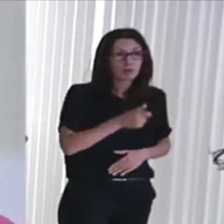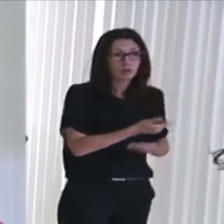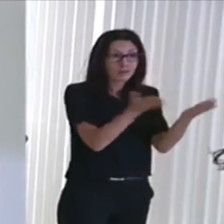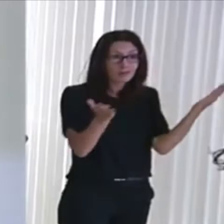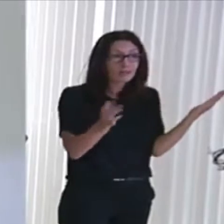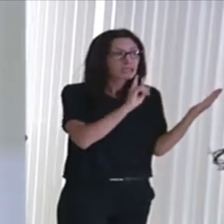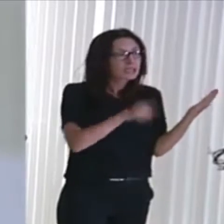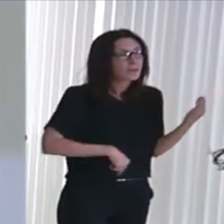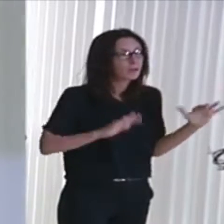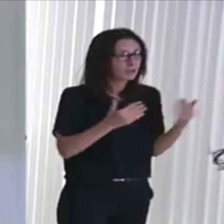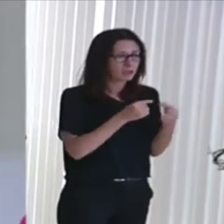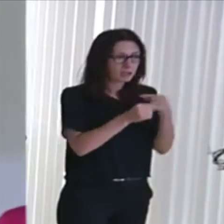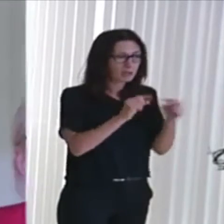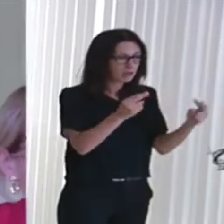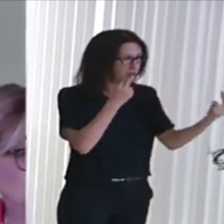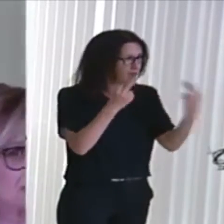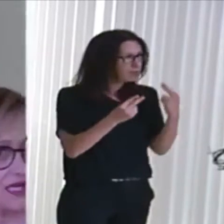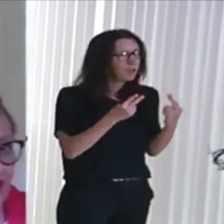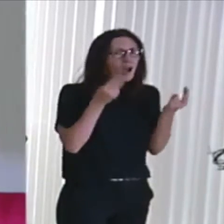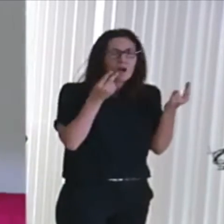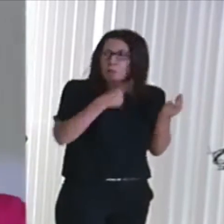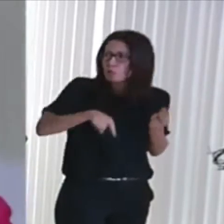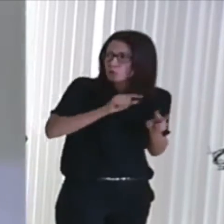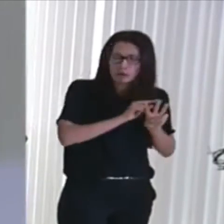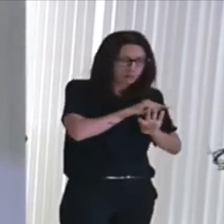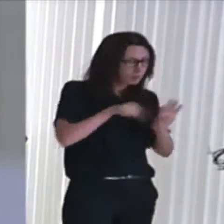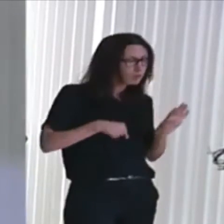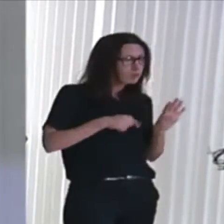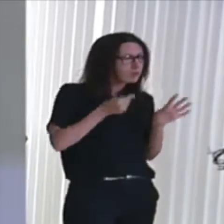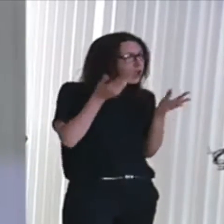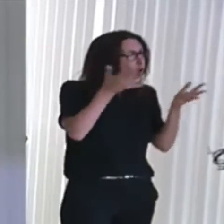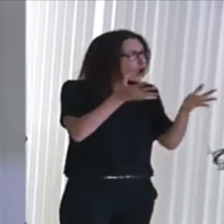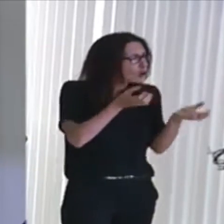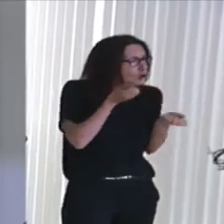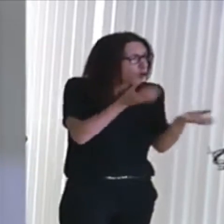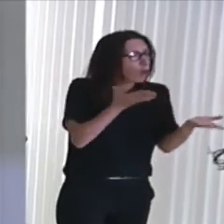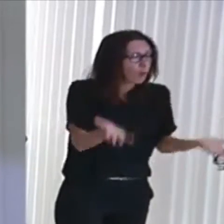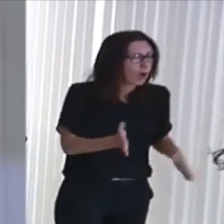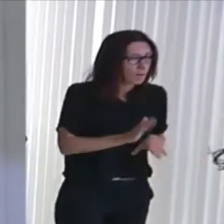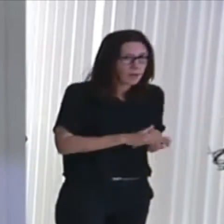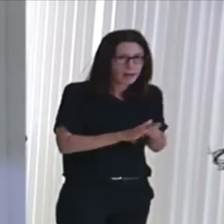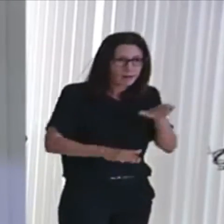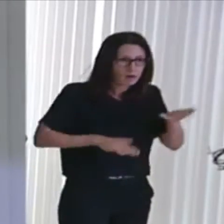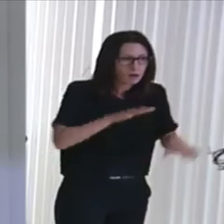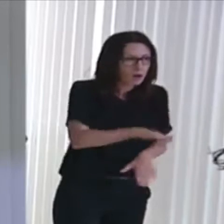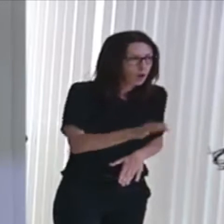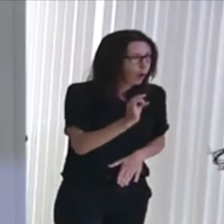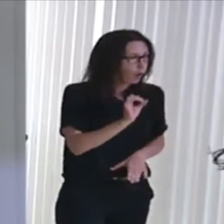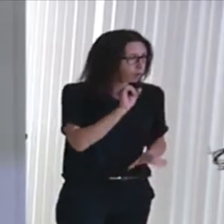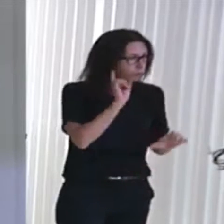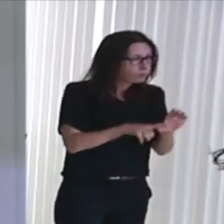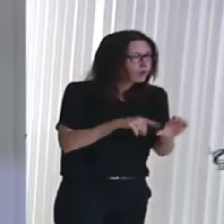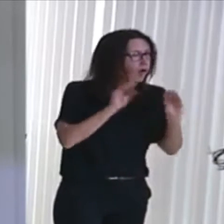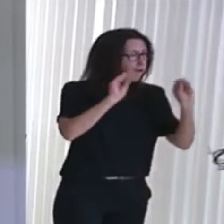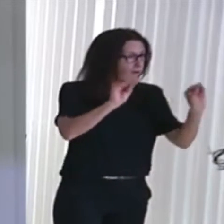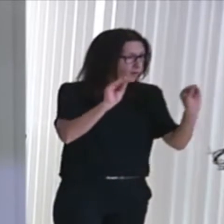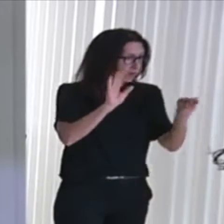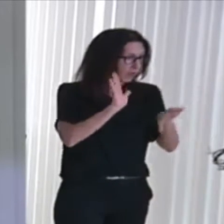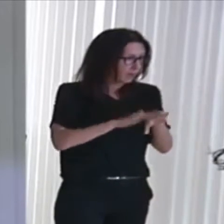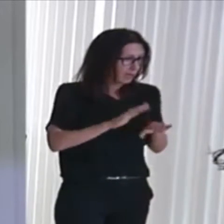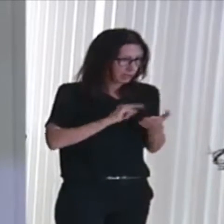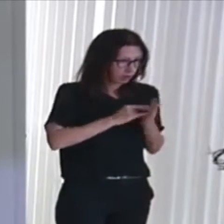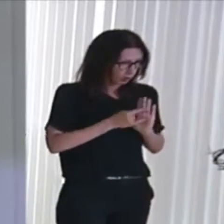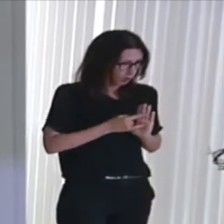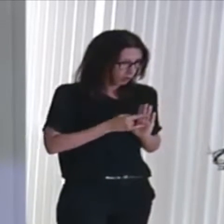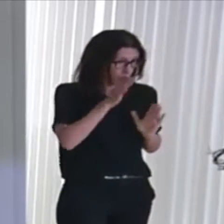viendo en streaming, para ayudarles a dar ese paso, a emprender o a formarse en tecnología, ¿no? Porque nos va a servir la